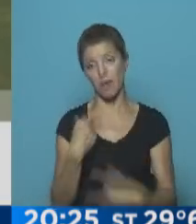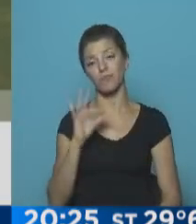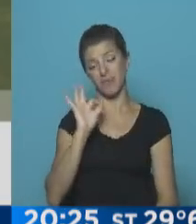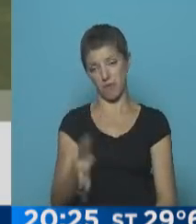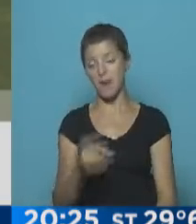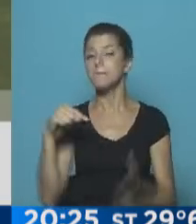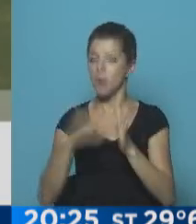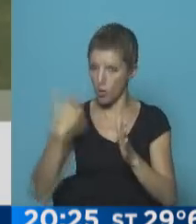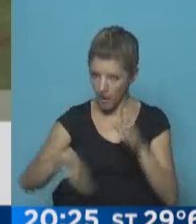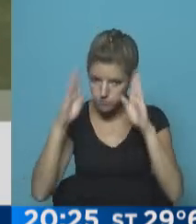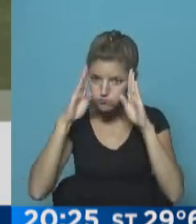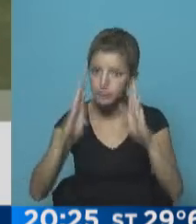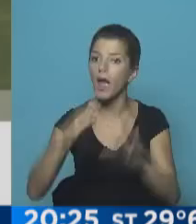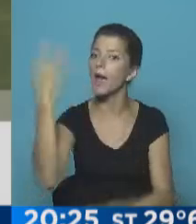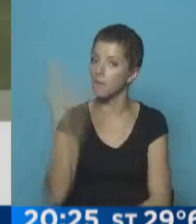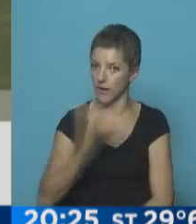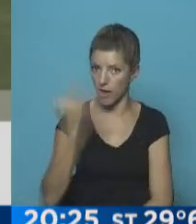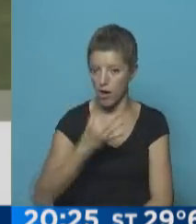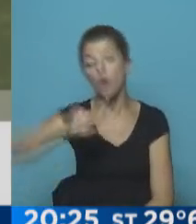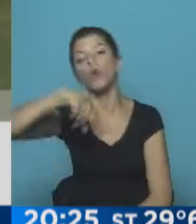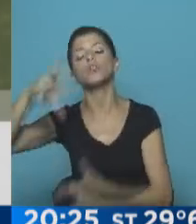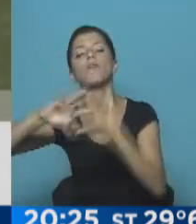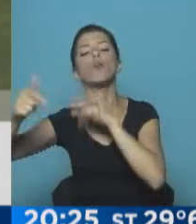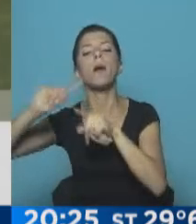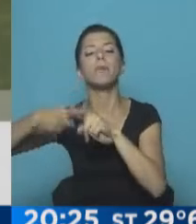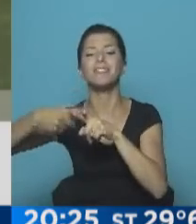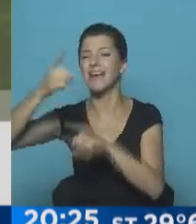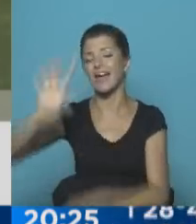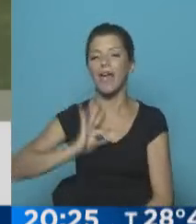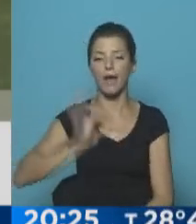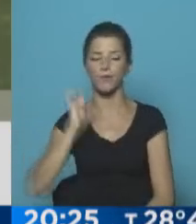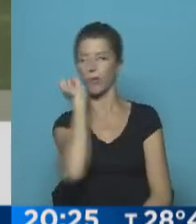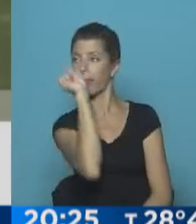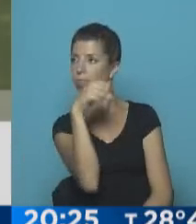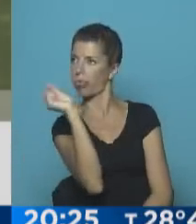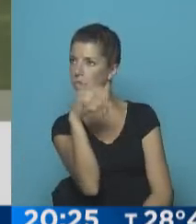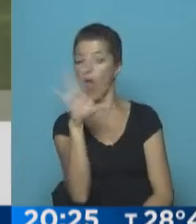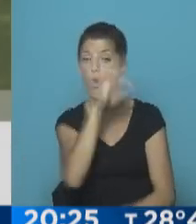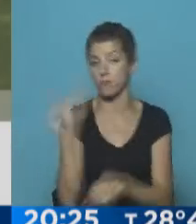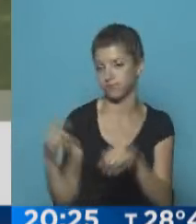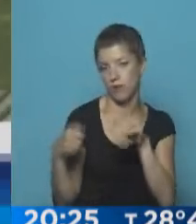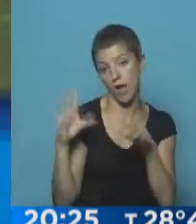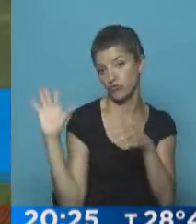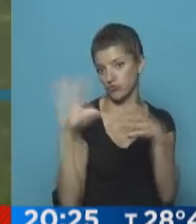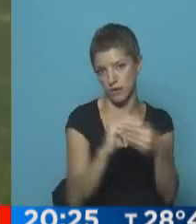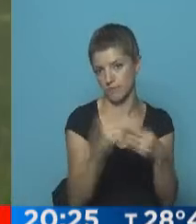de verdad frente a otra política que durante muchos años o miró para otro lado o fue cómplice.